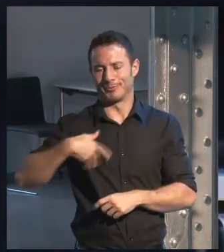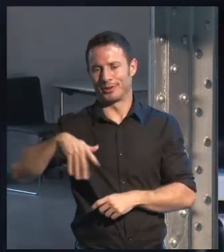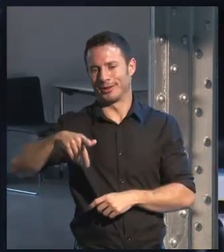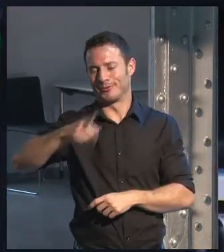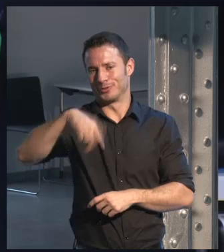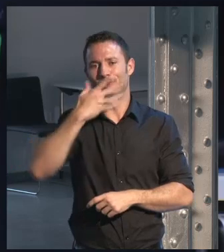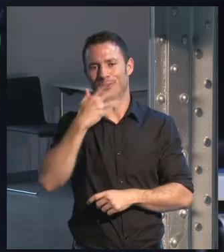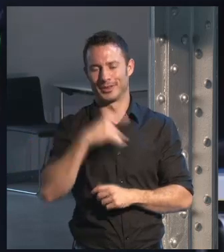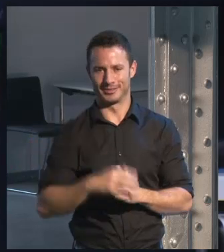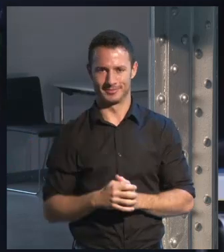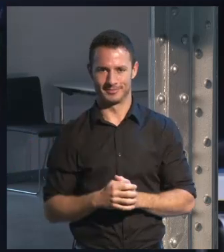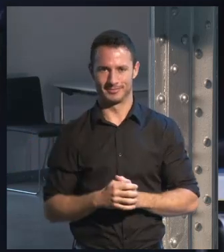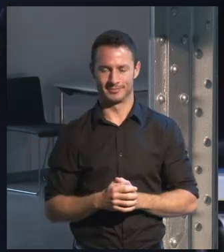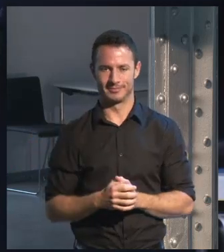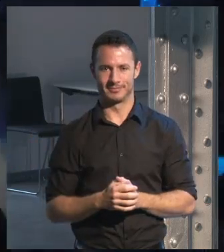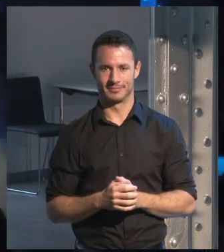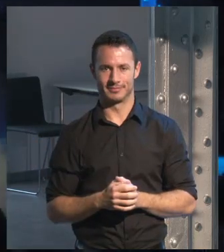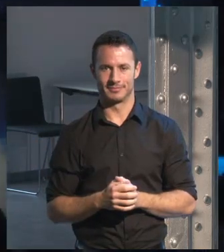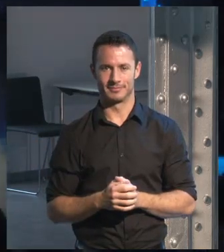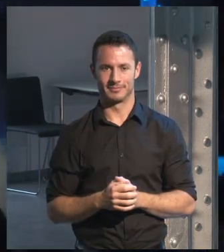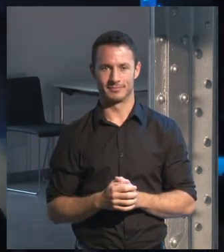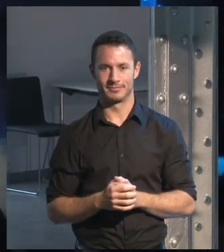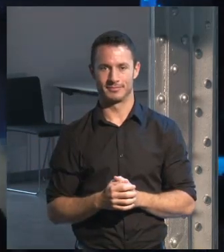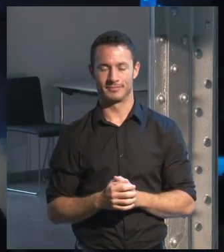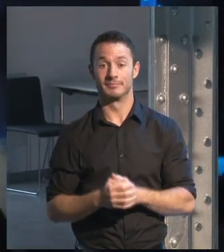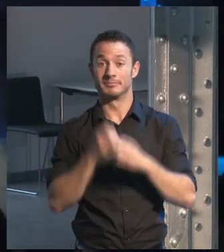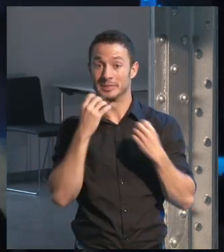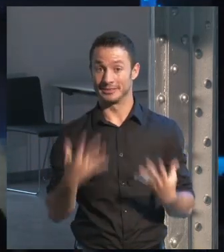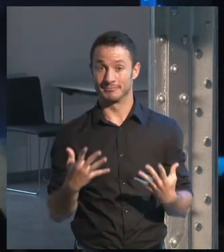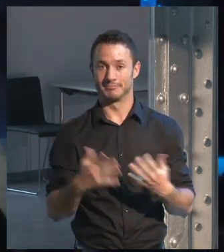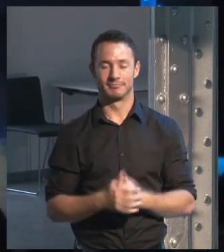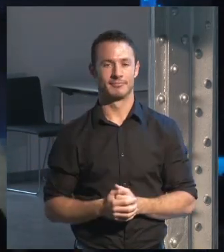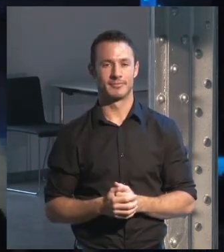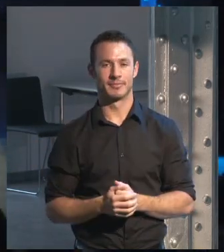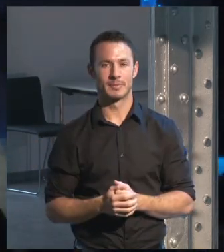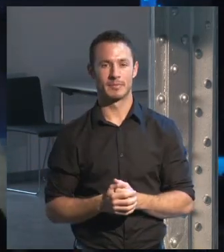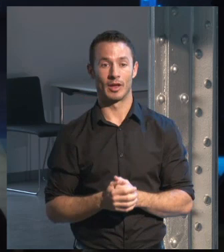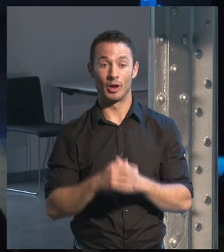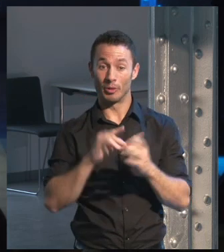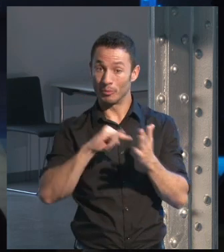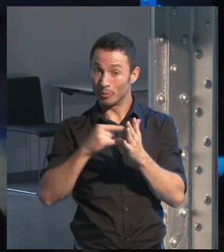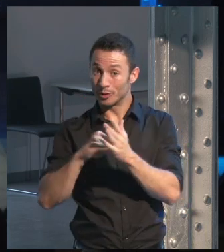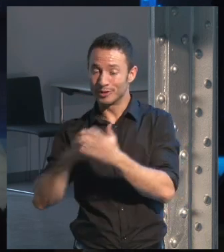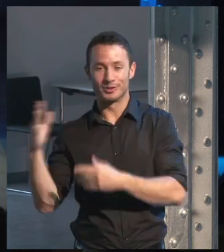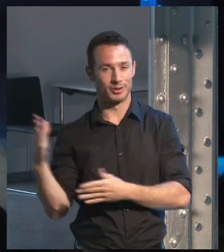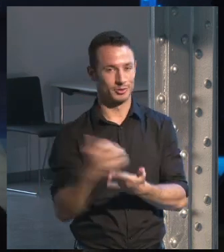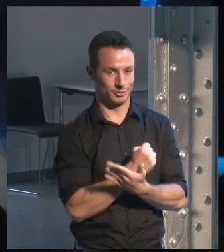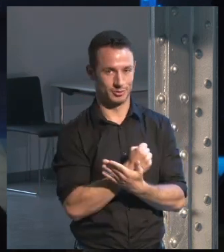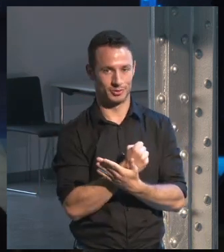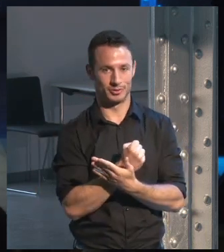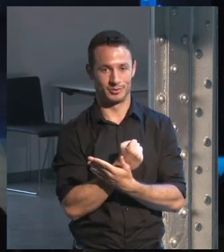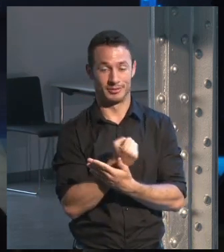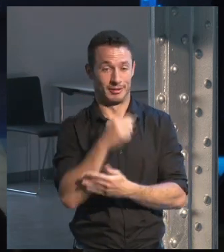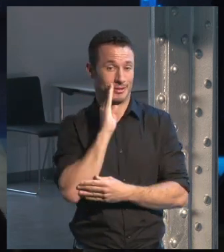Bueno, Todos estos proyectos de los que os he hablado